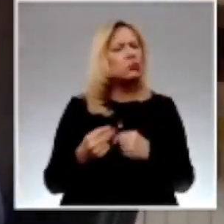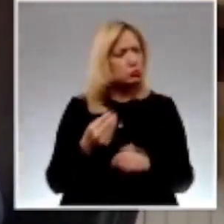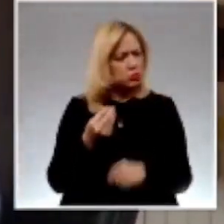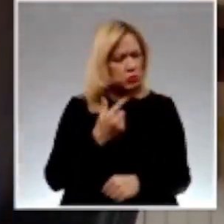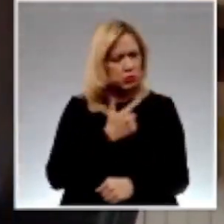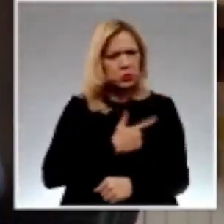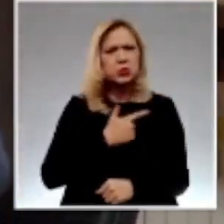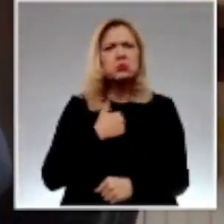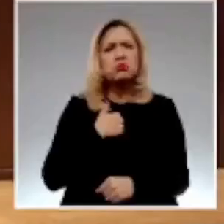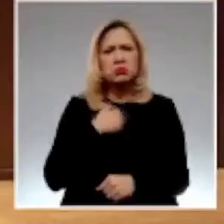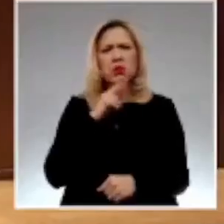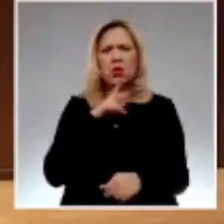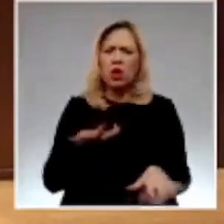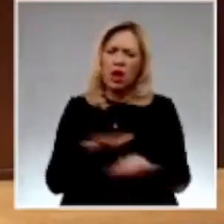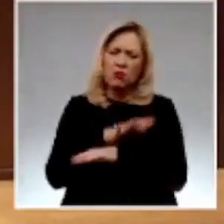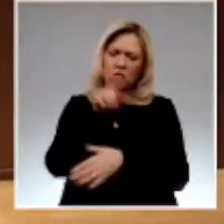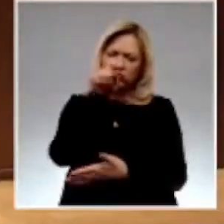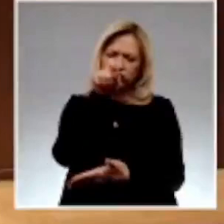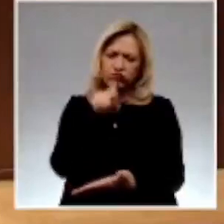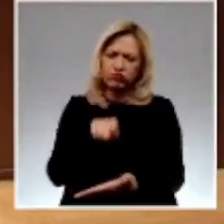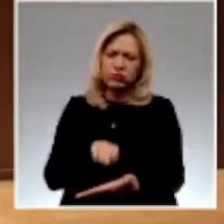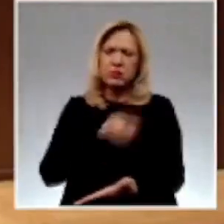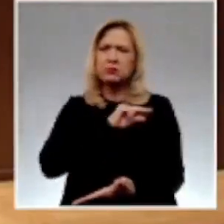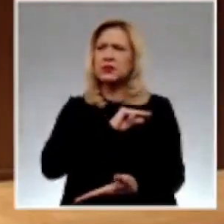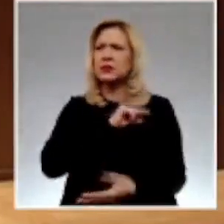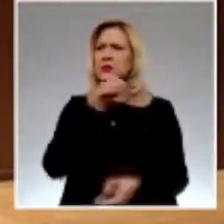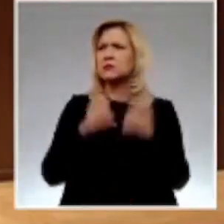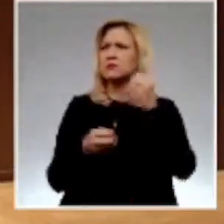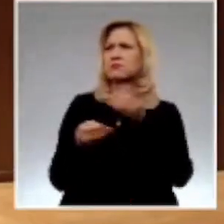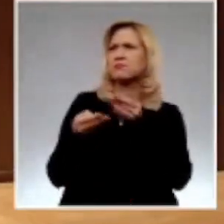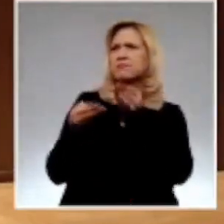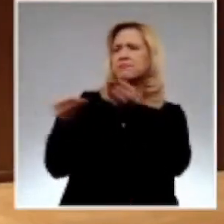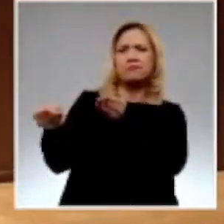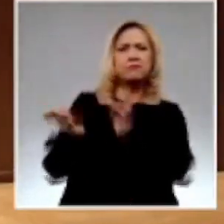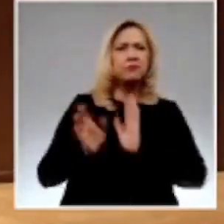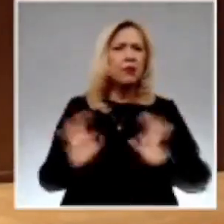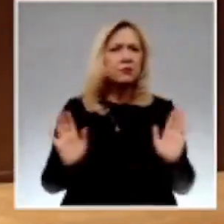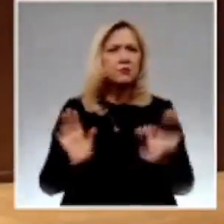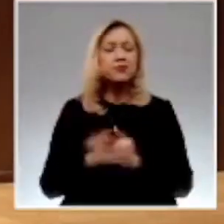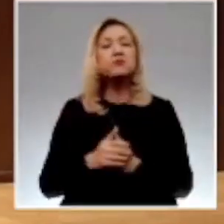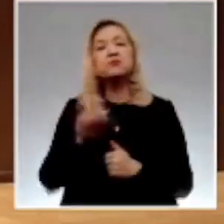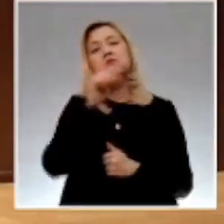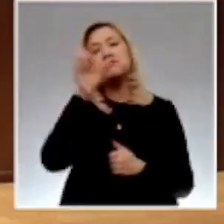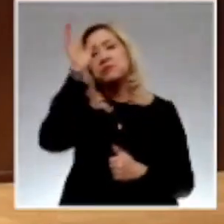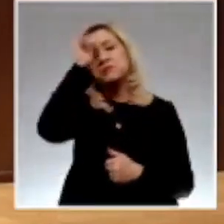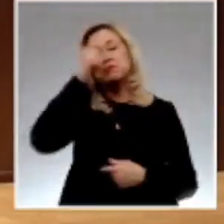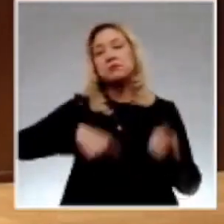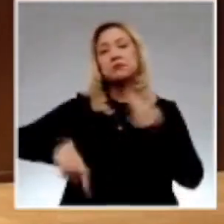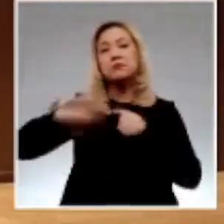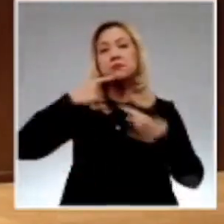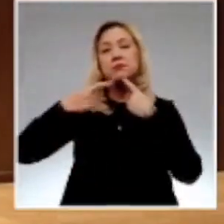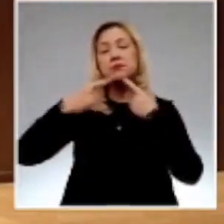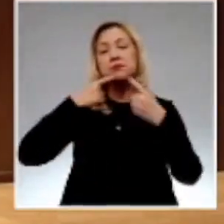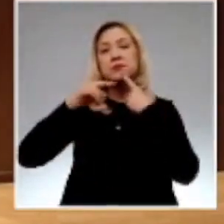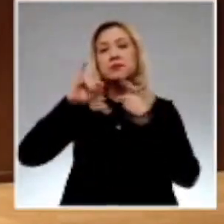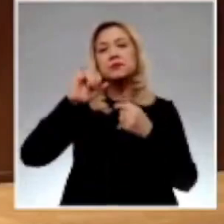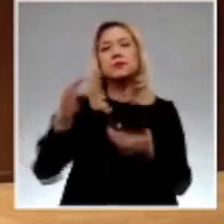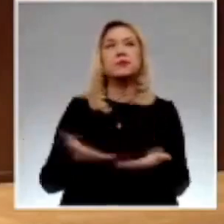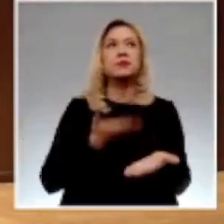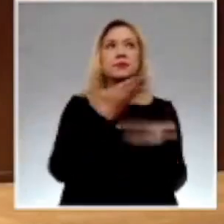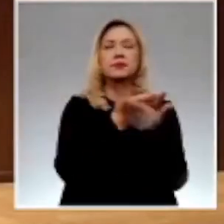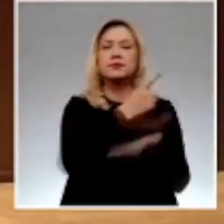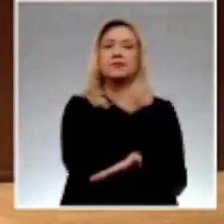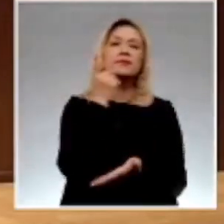confirmar a la sala especializada al final por unanimidad Se confirmó la resolución en la que se da vista al congreso y a la secretaría de